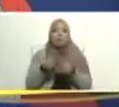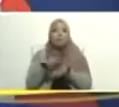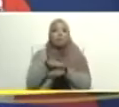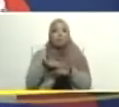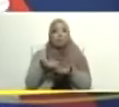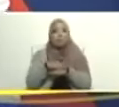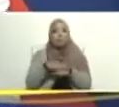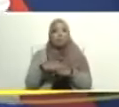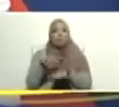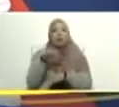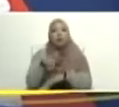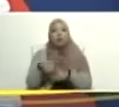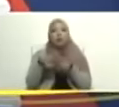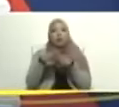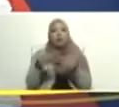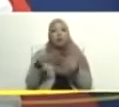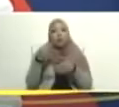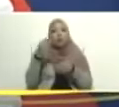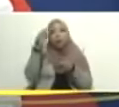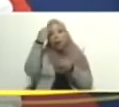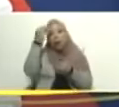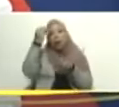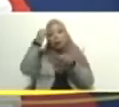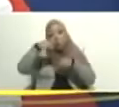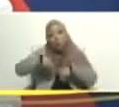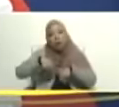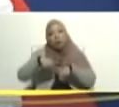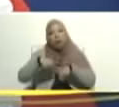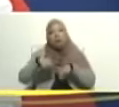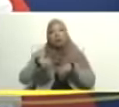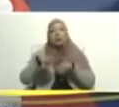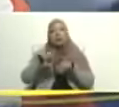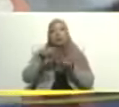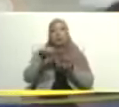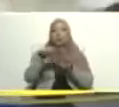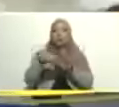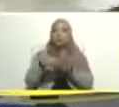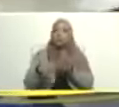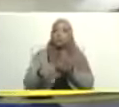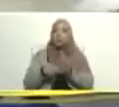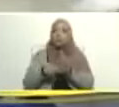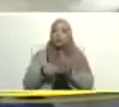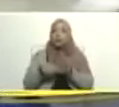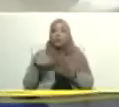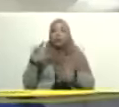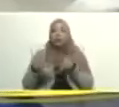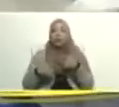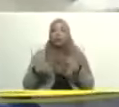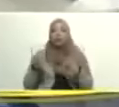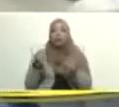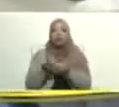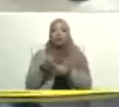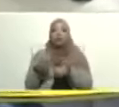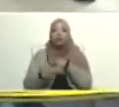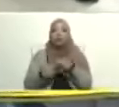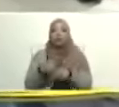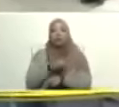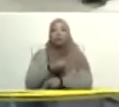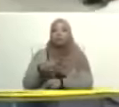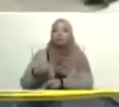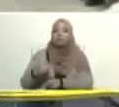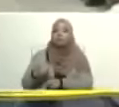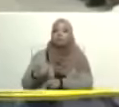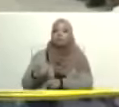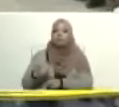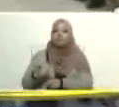a las ministras, que todo lo que se ha acordado se cumpla. Pongan en su agenda, como decíamos en la reunión privada,